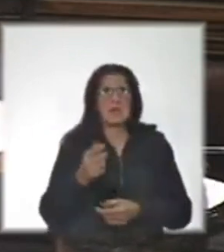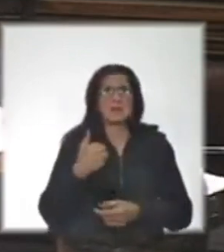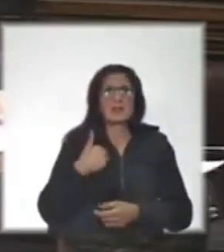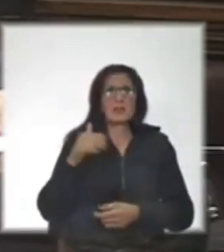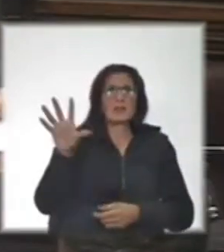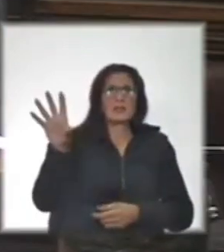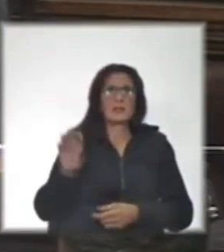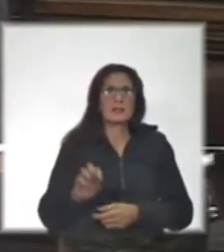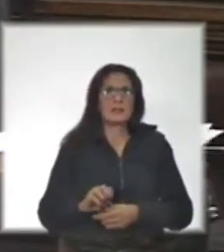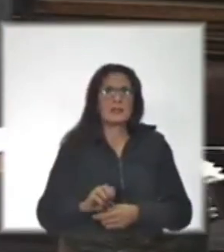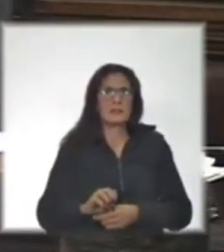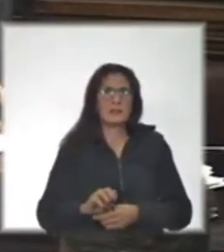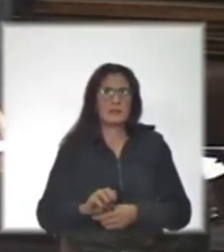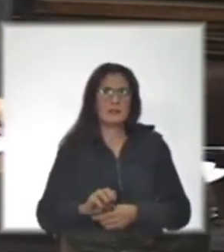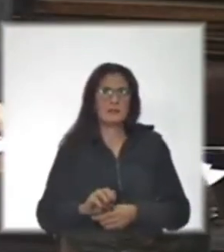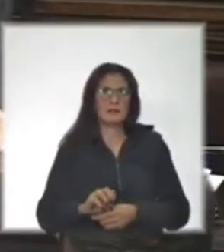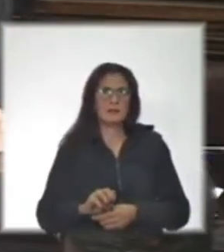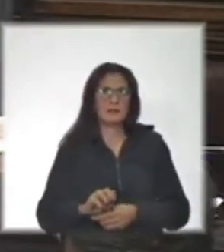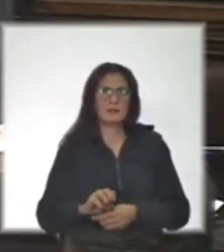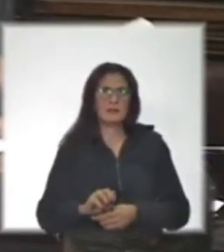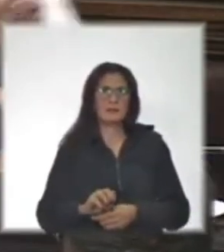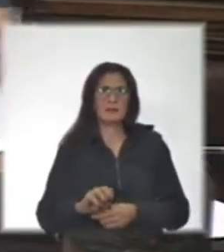querer, porque a veces traigo una lectura,